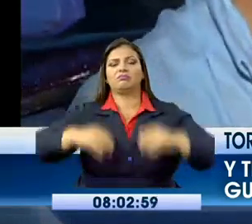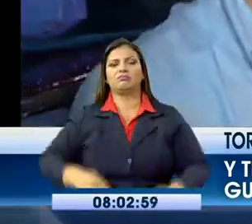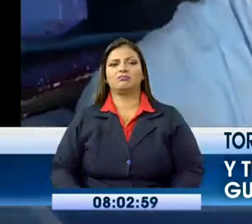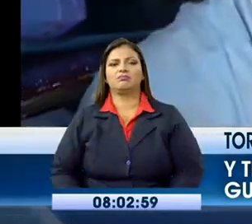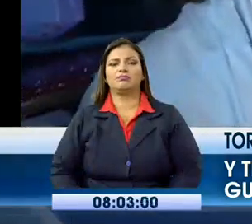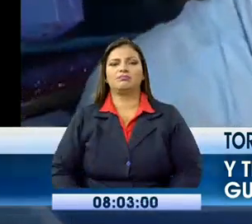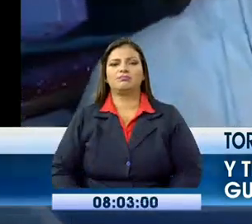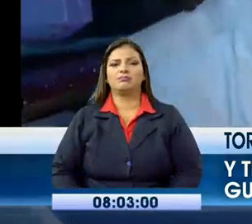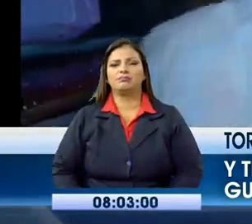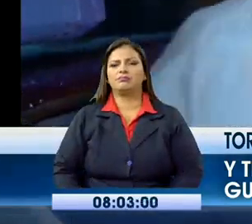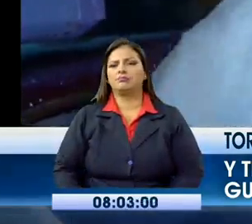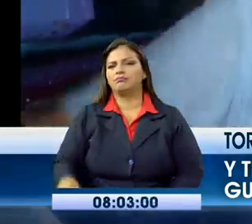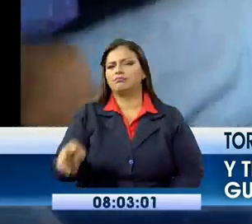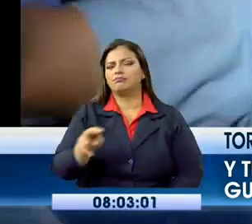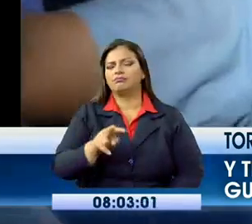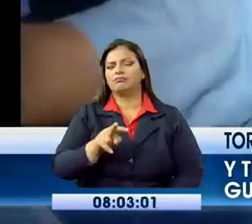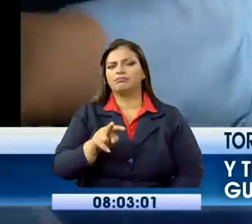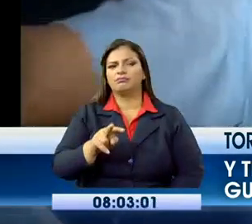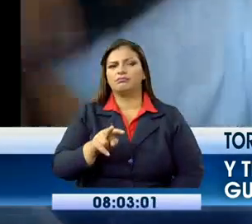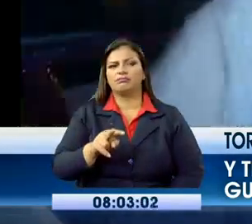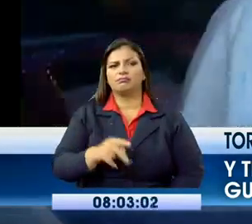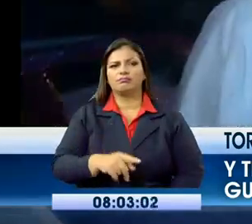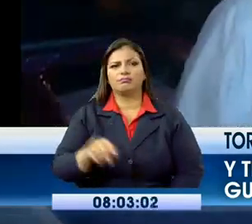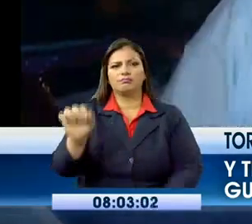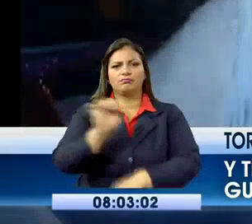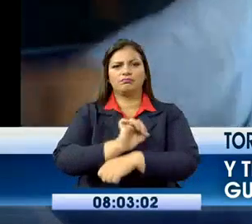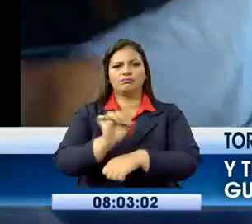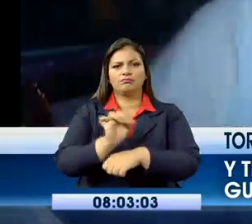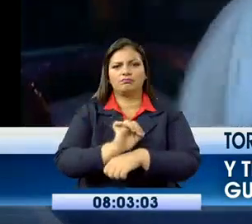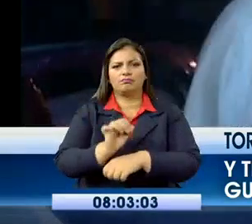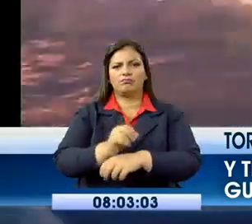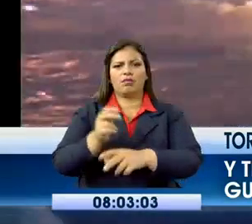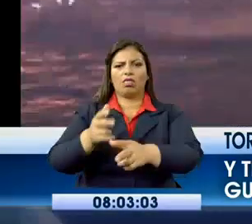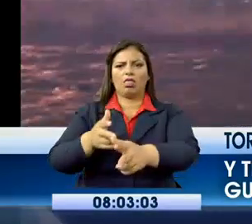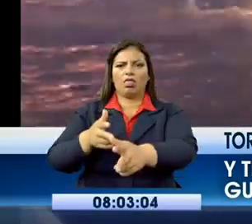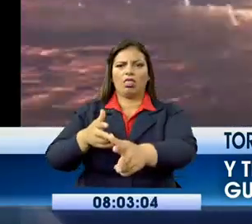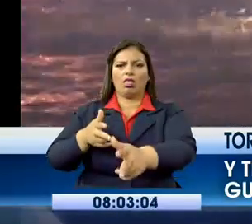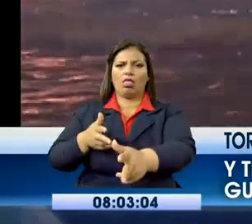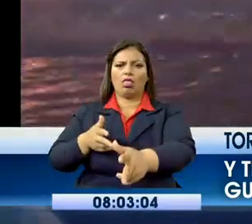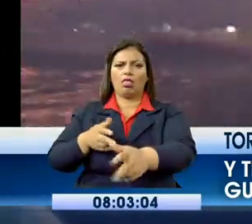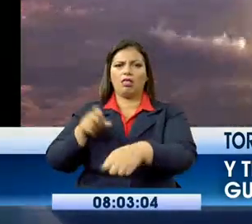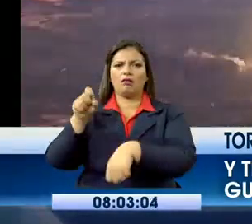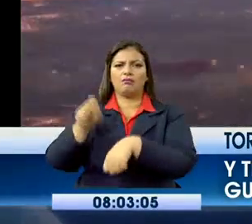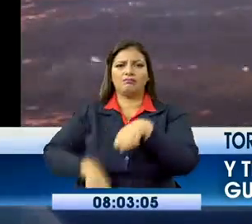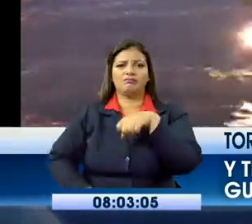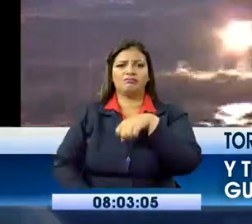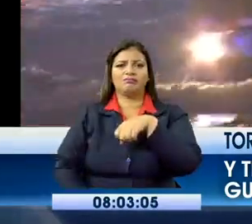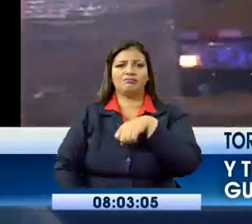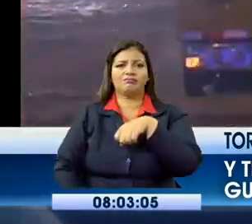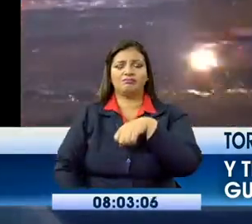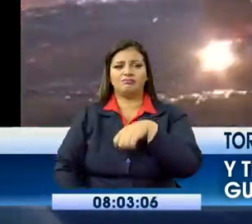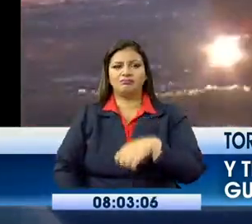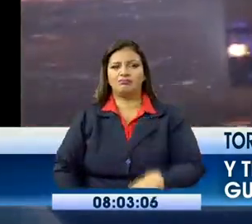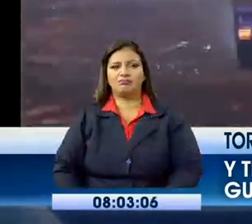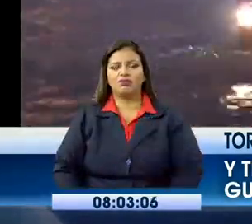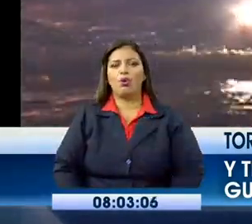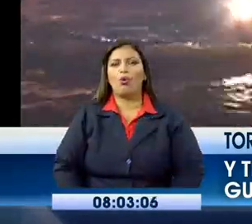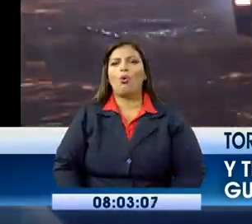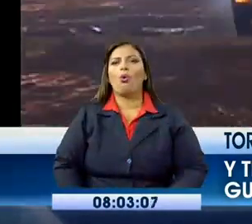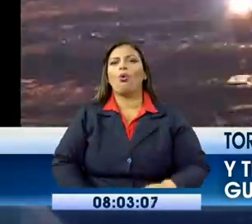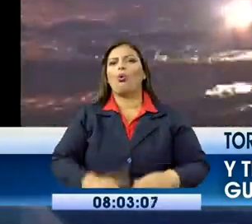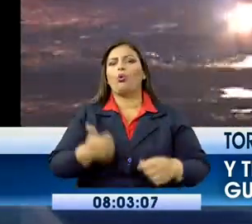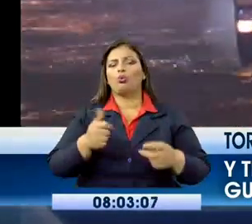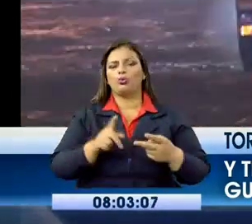verlo, todos están inundados. Es un sinnúmero de vehículos que han tenido que arrastrar aquí. El panorama era similar en la